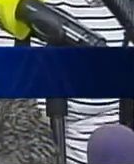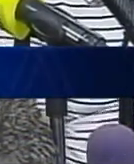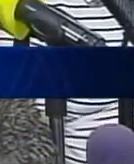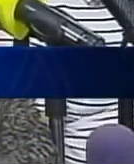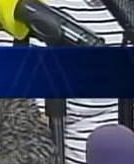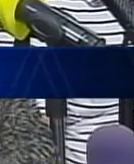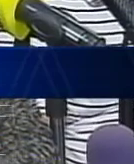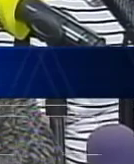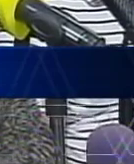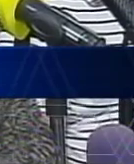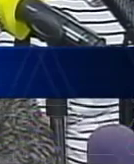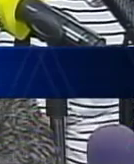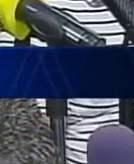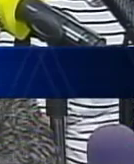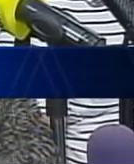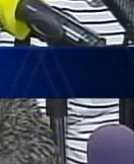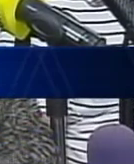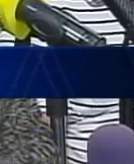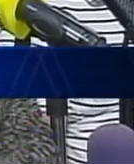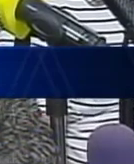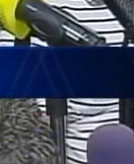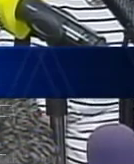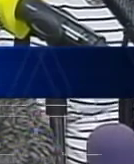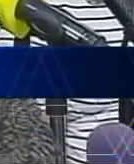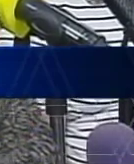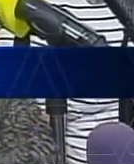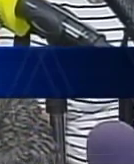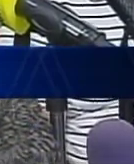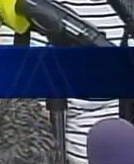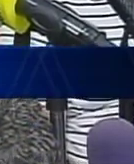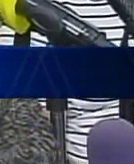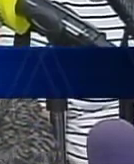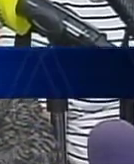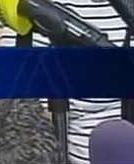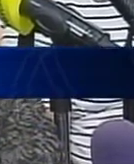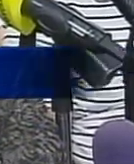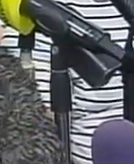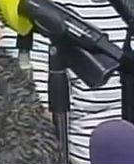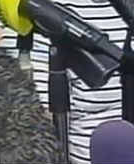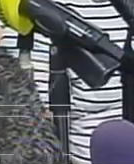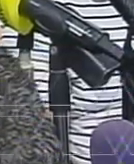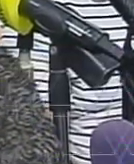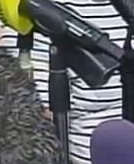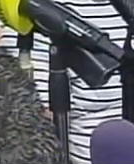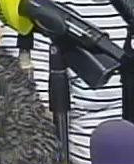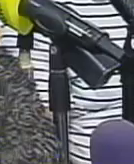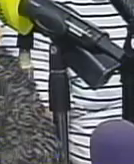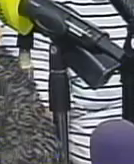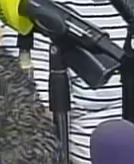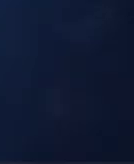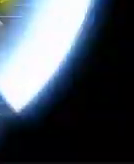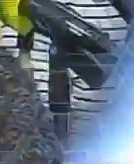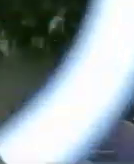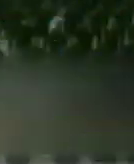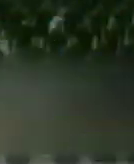Participación. Gerardo Blight asegura que al menos 60% de la población votará en los comicios regionales.